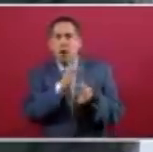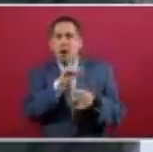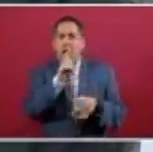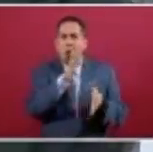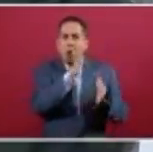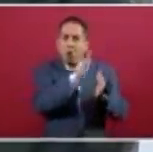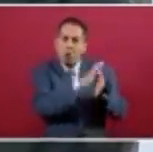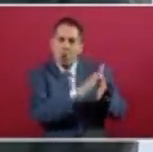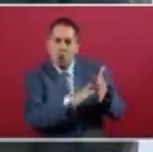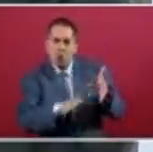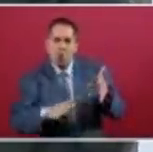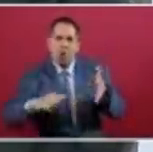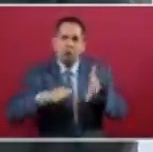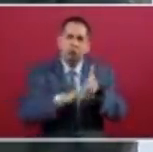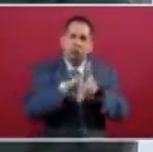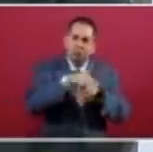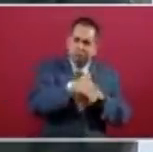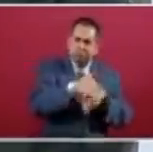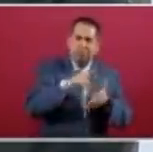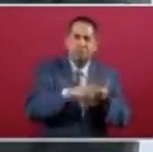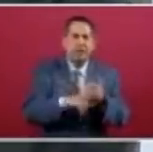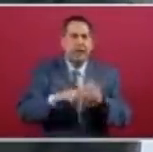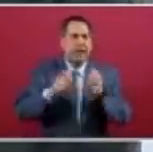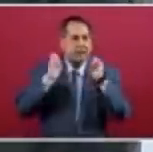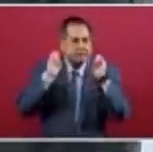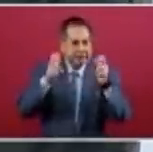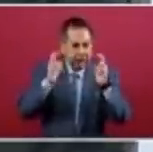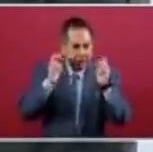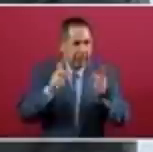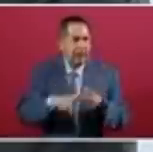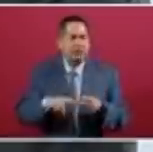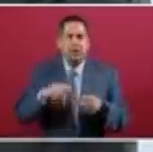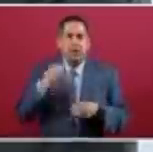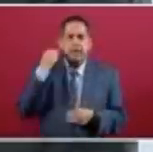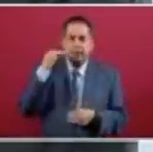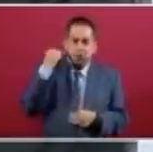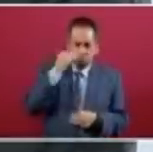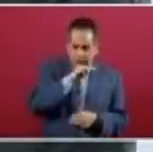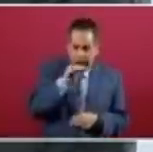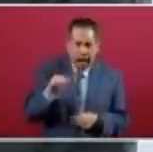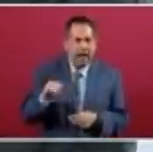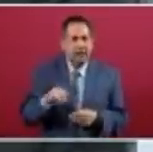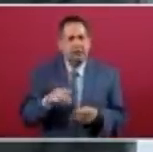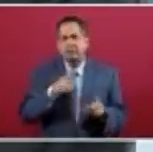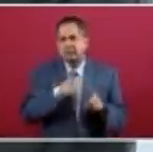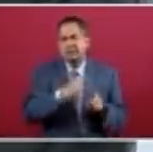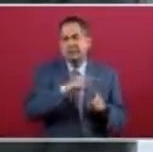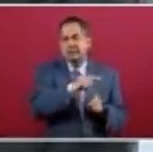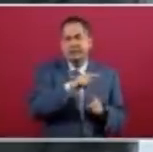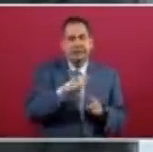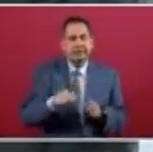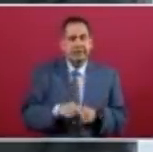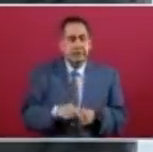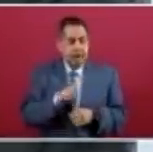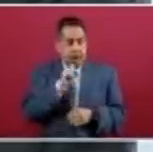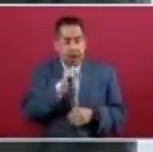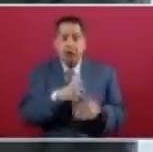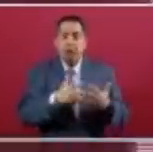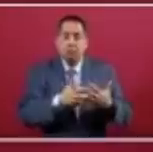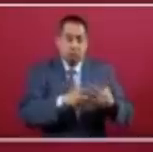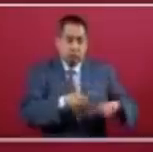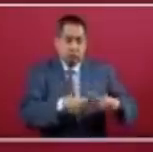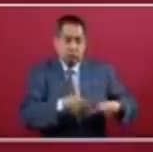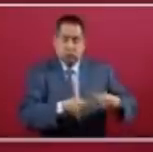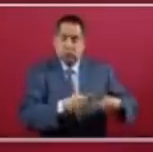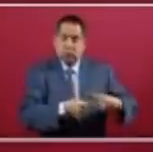en Chiapas, Michoacán, en otras partes, tienen las mismas turbinas de entonces,